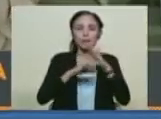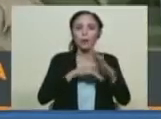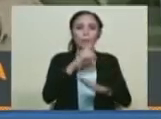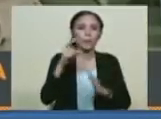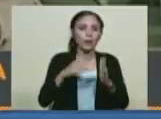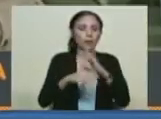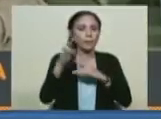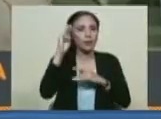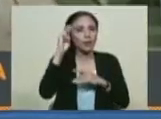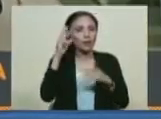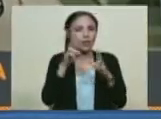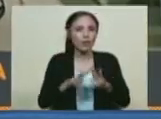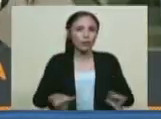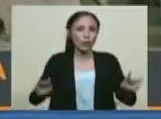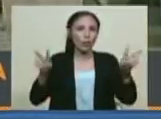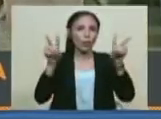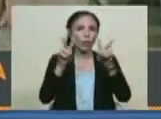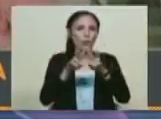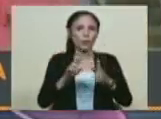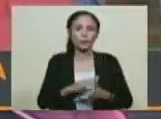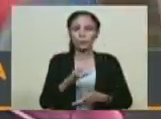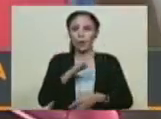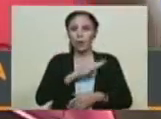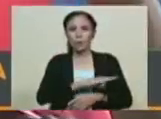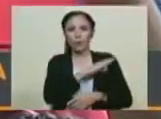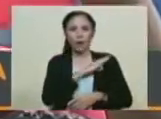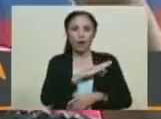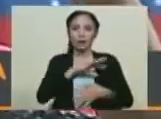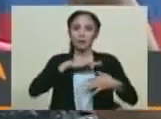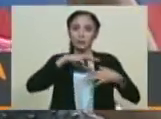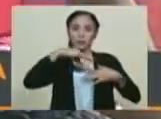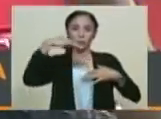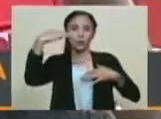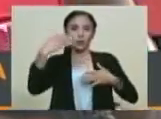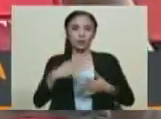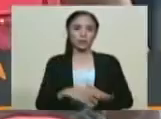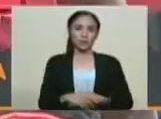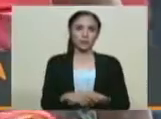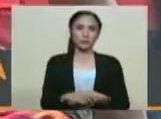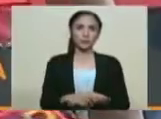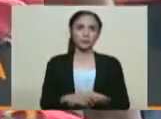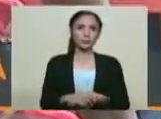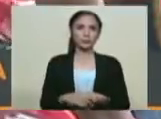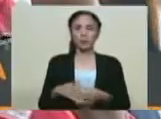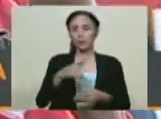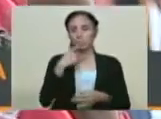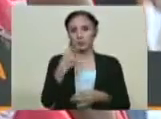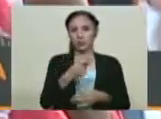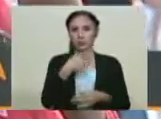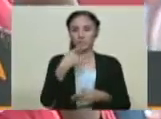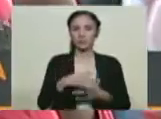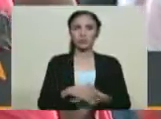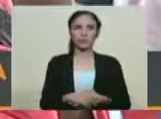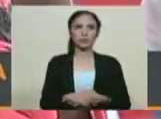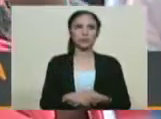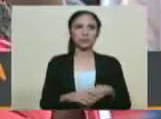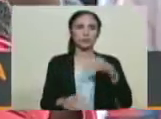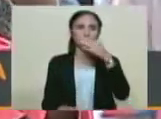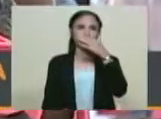los valores, la independencia moral, espiritual, la independencia política, la soberanía